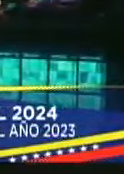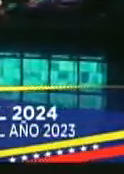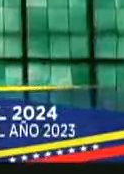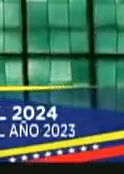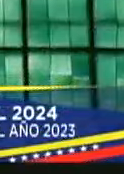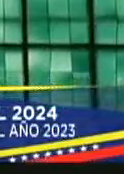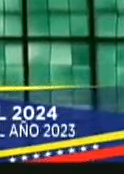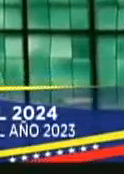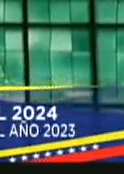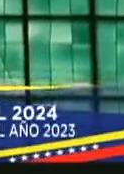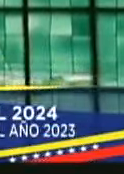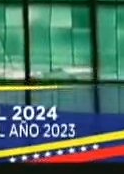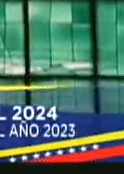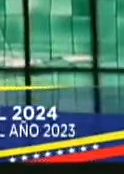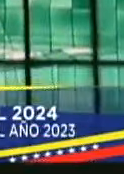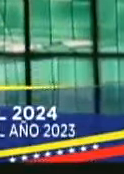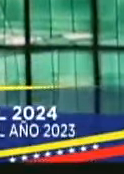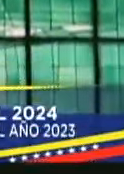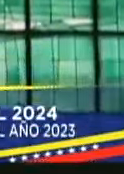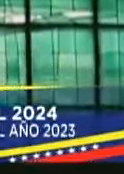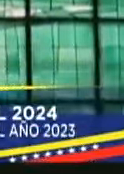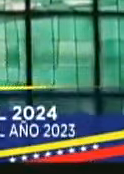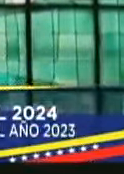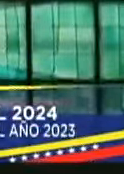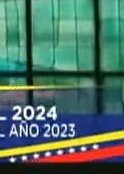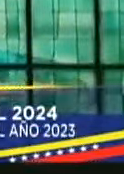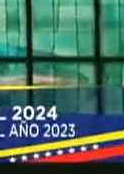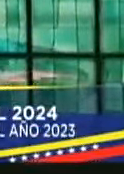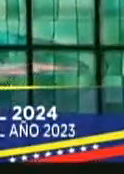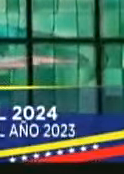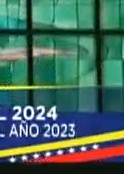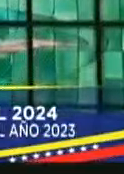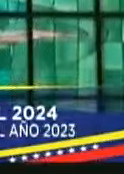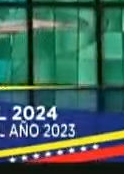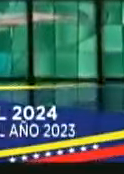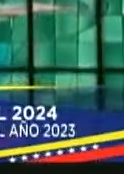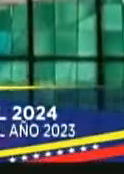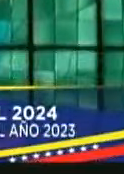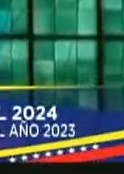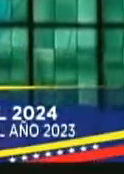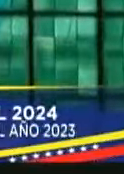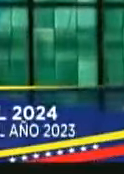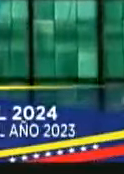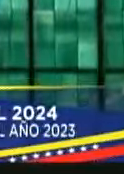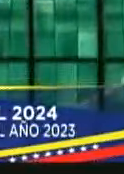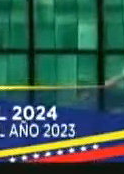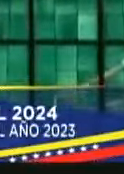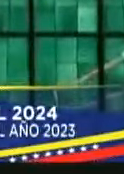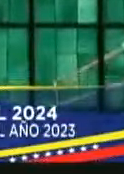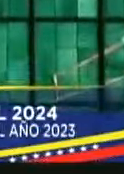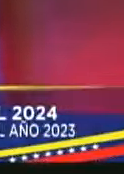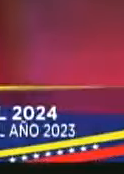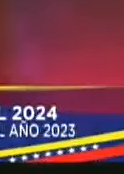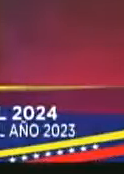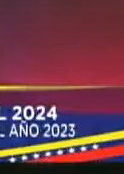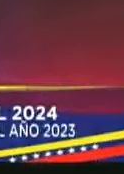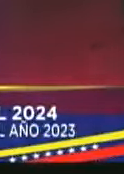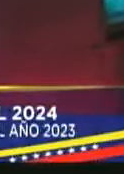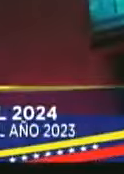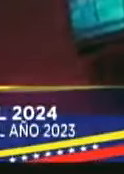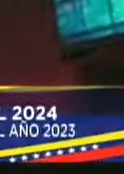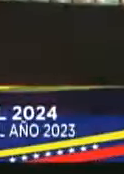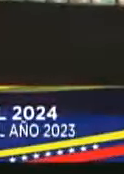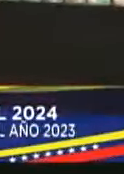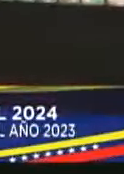Asamblea Nacional. Importante también recordar la información que suministraba la magistrada del Tribunal Supremo de Justicia y